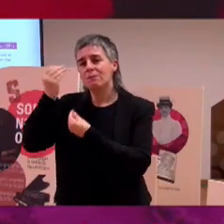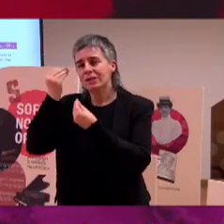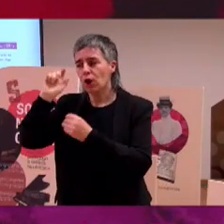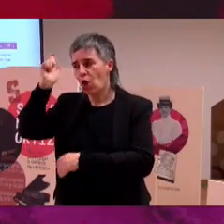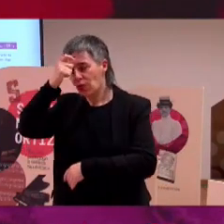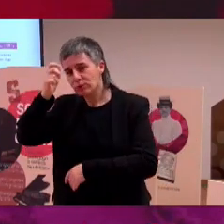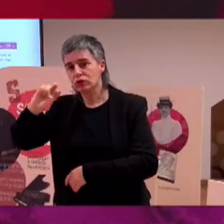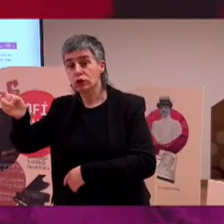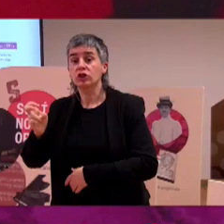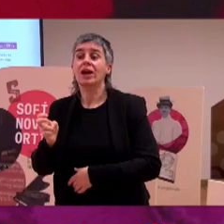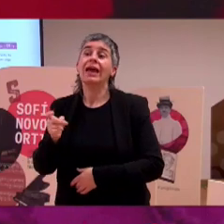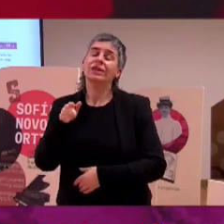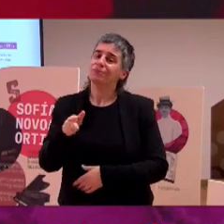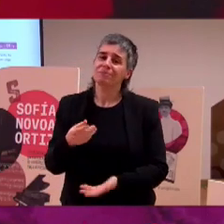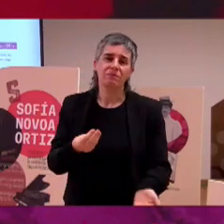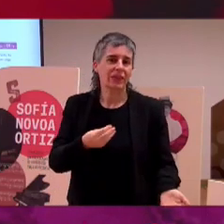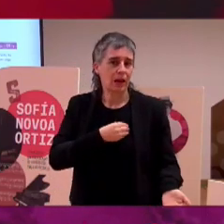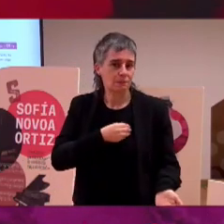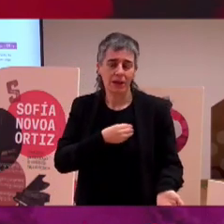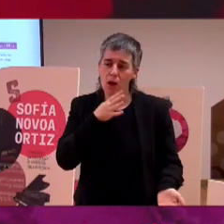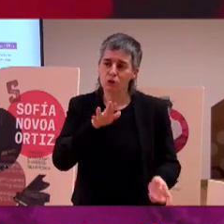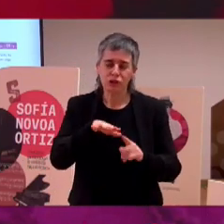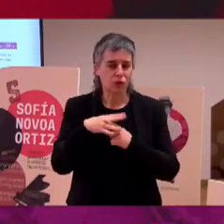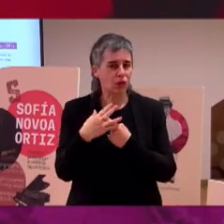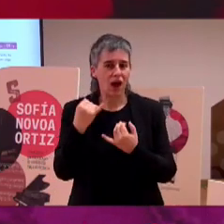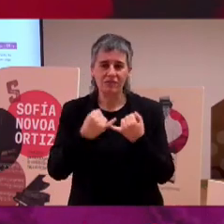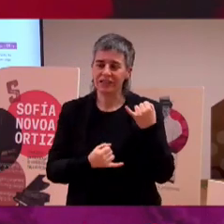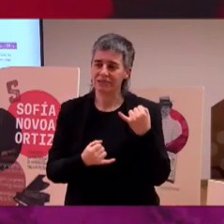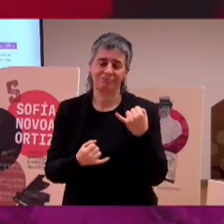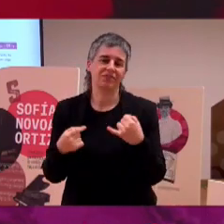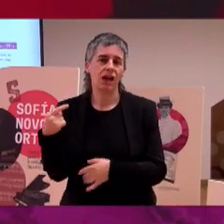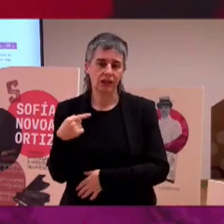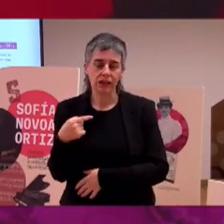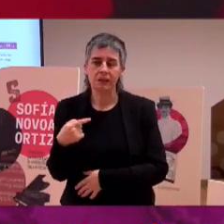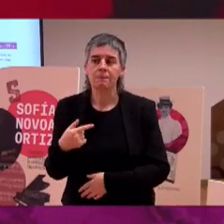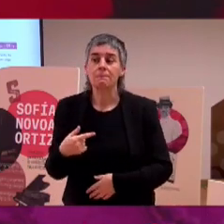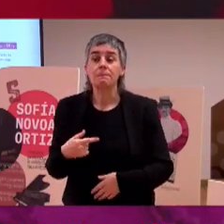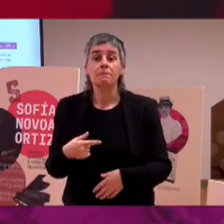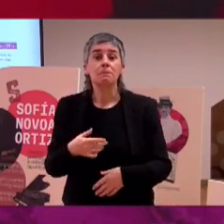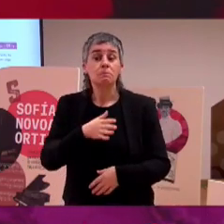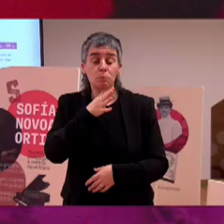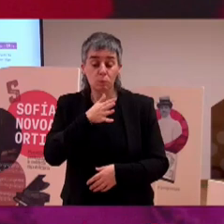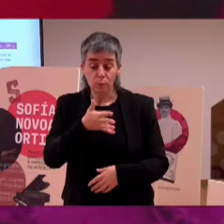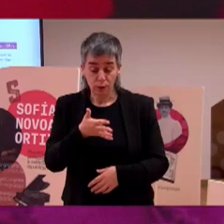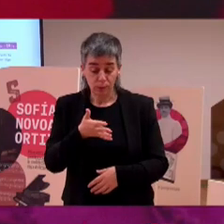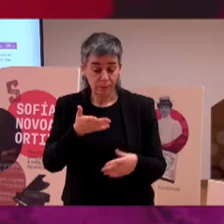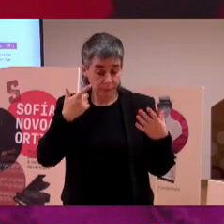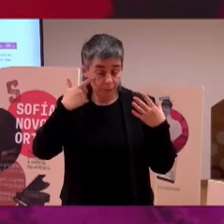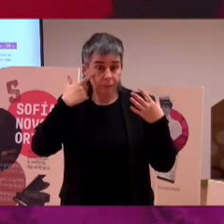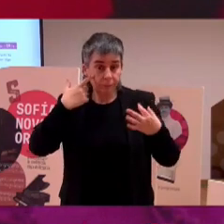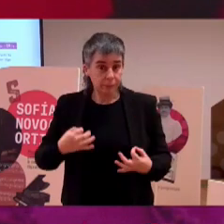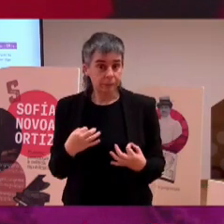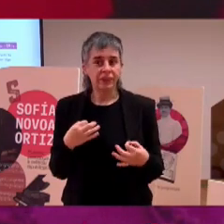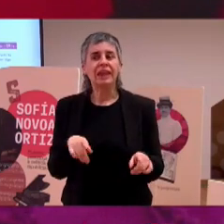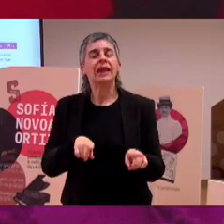certo, eso sí que foi unha pena que non se deran as circunstancias, non? Porque realmente a crítica